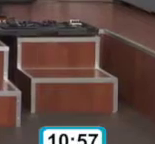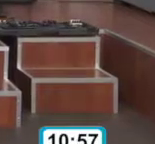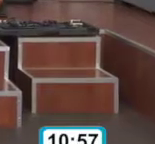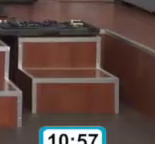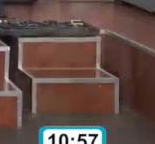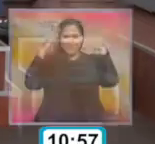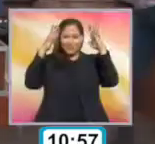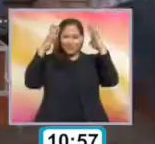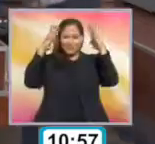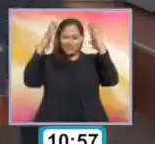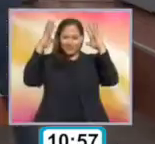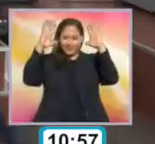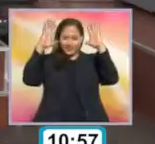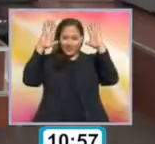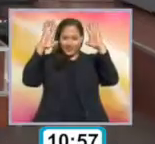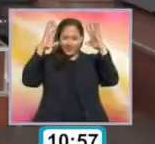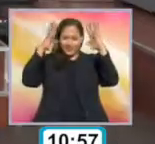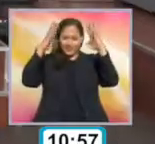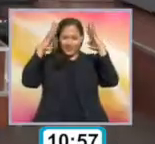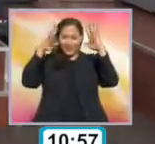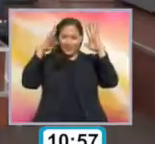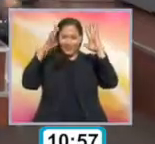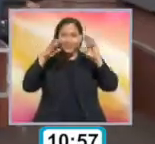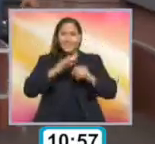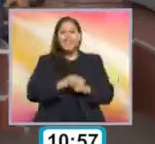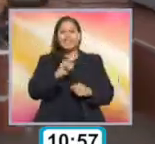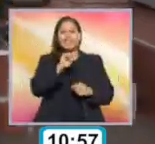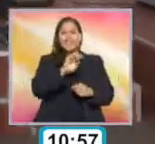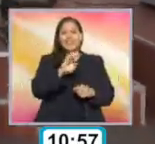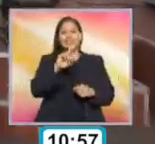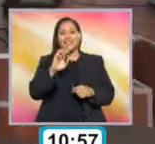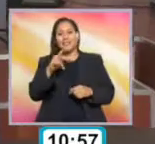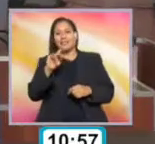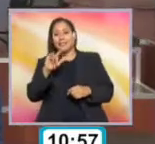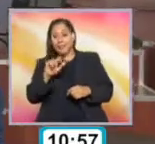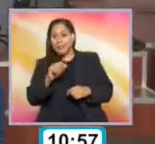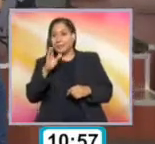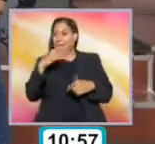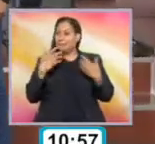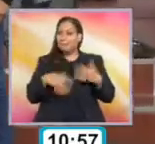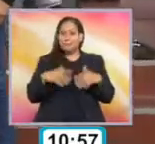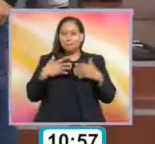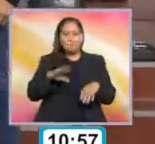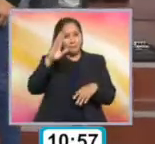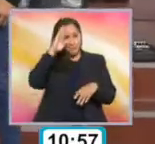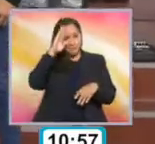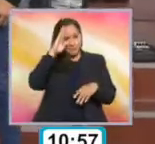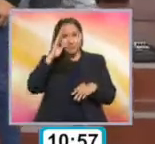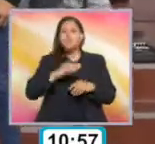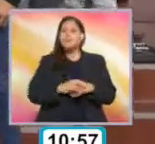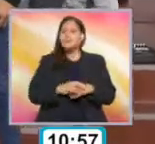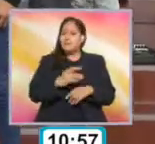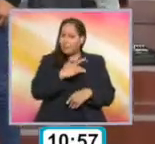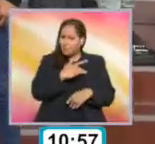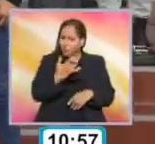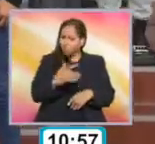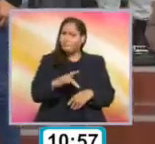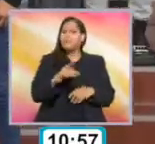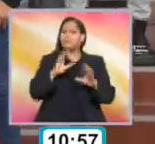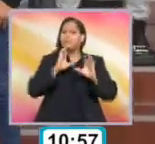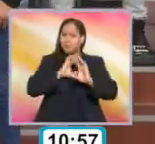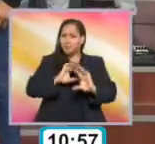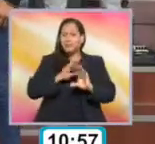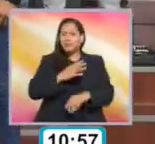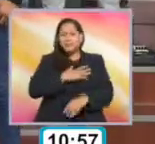¡Aplauso fuerte para Té Tequila! Oye, muchachos, qué bárbaros, ¿eh? Está romanticona la rola, Sí. pero está